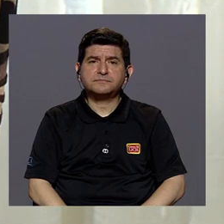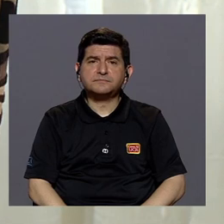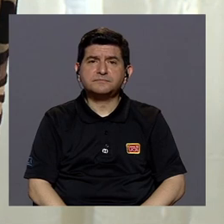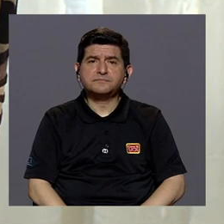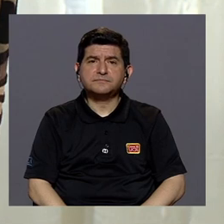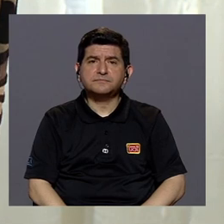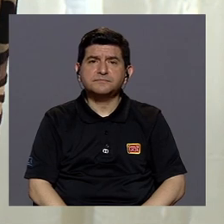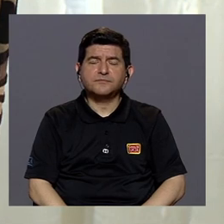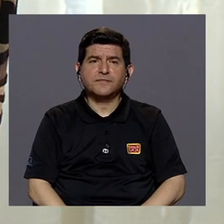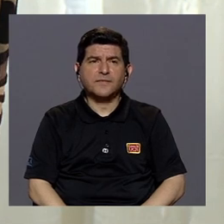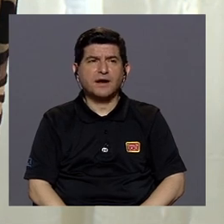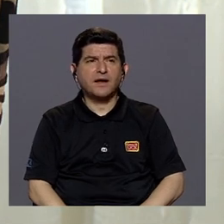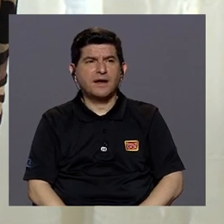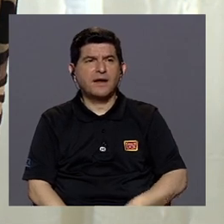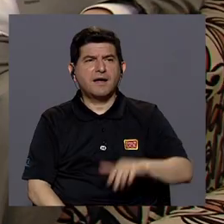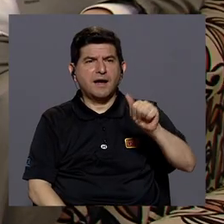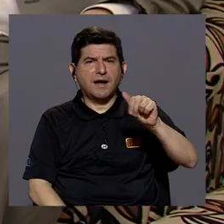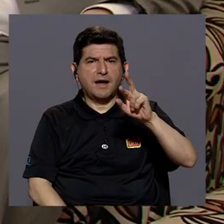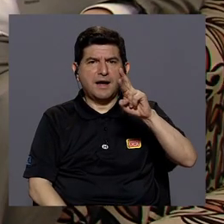Arrieta,